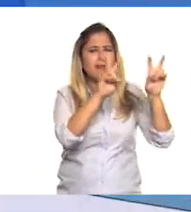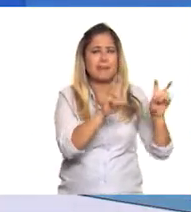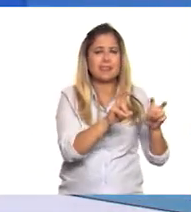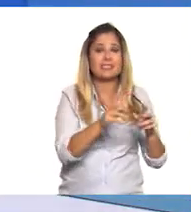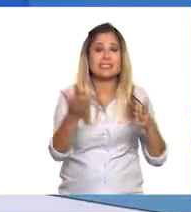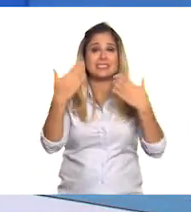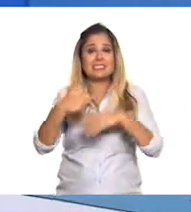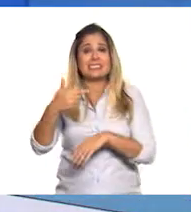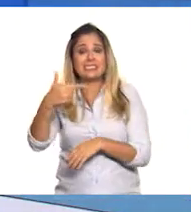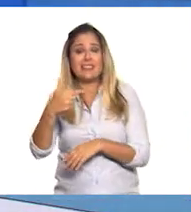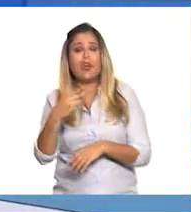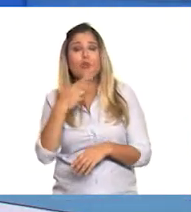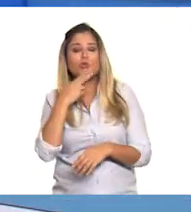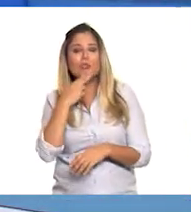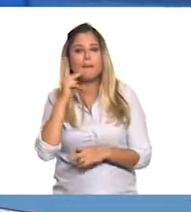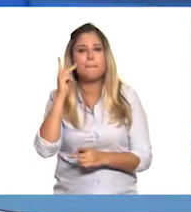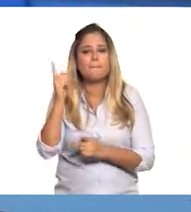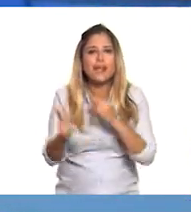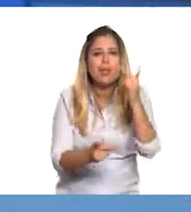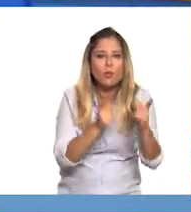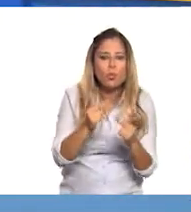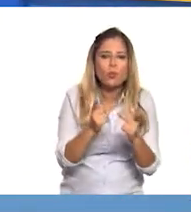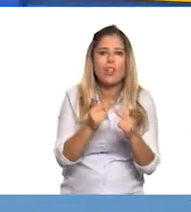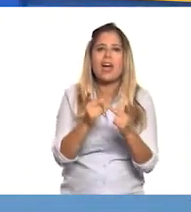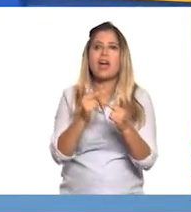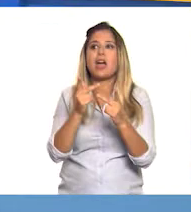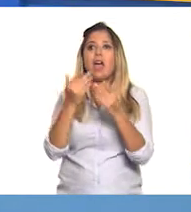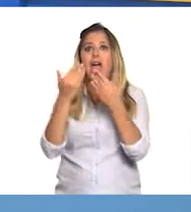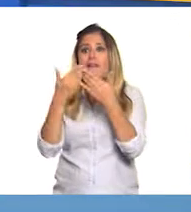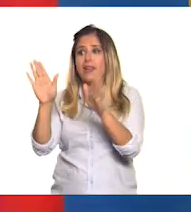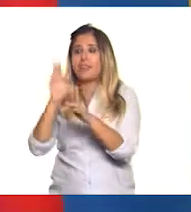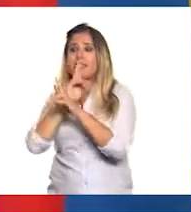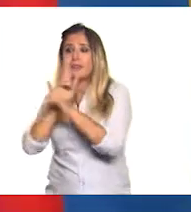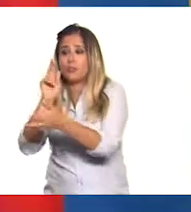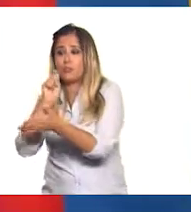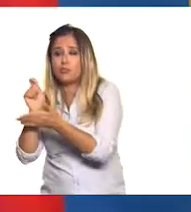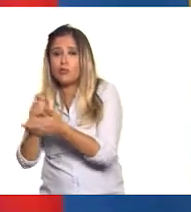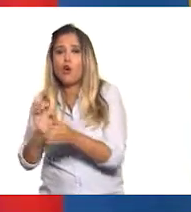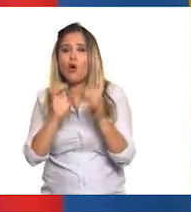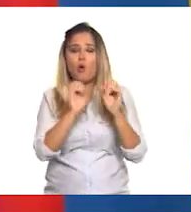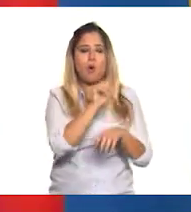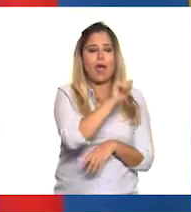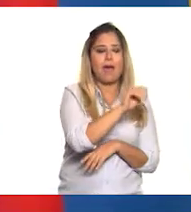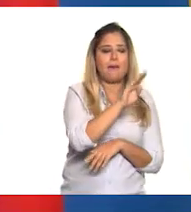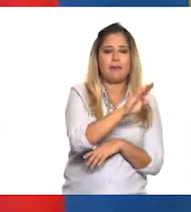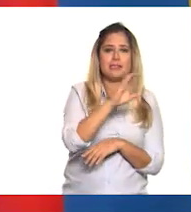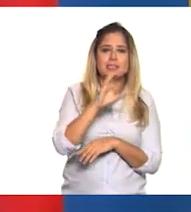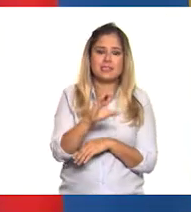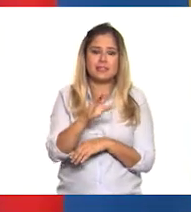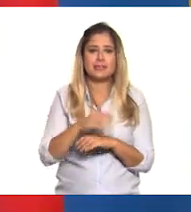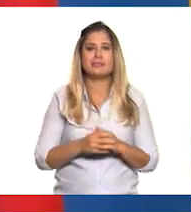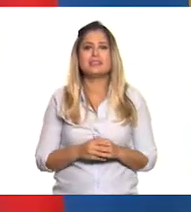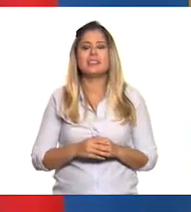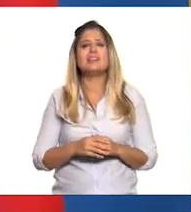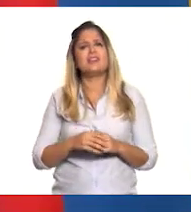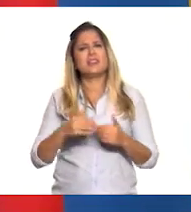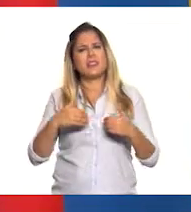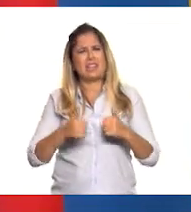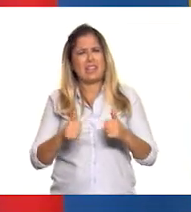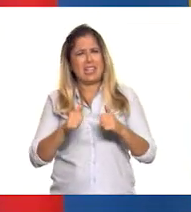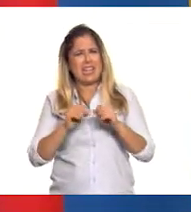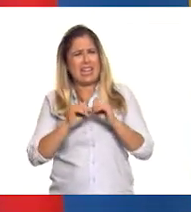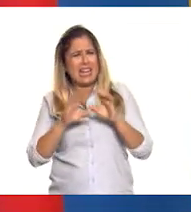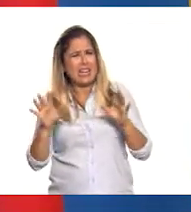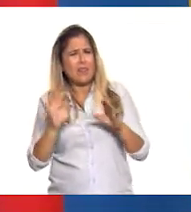7, utilizar preguntas abiertas o cerradas. Maestro Francisco, para que podamos tener mayor claridad,